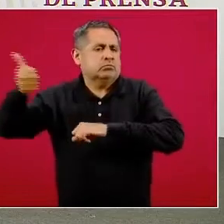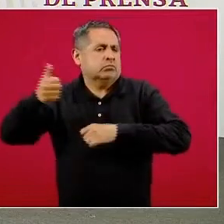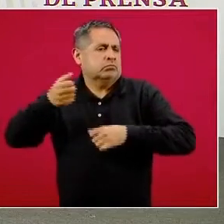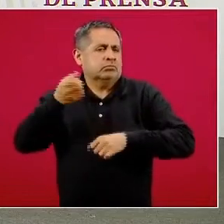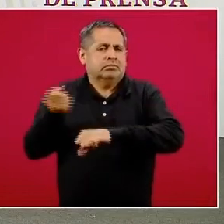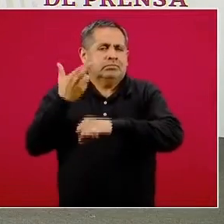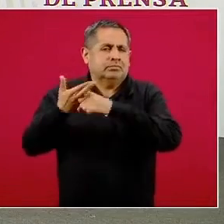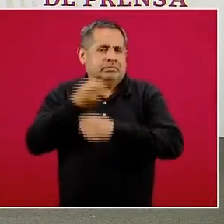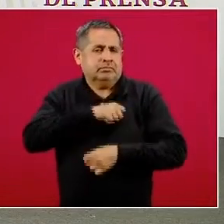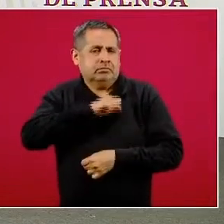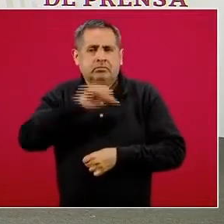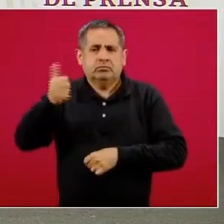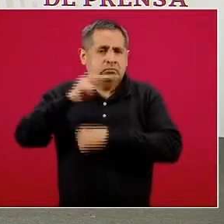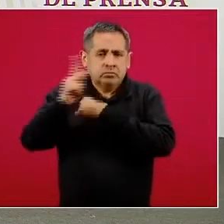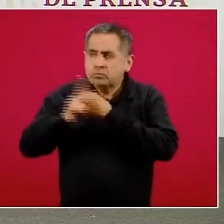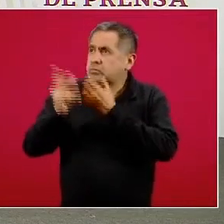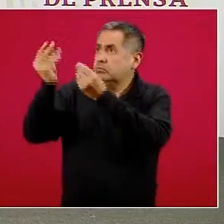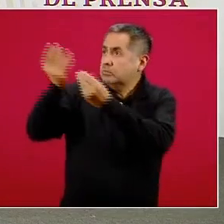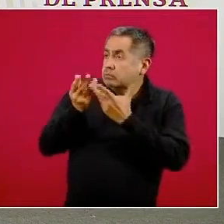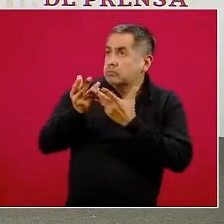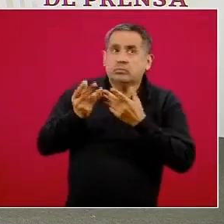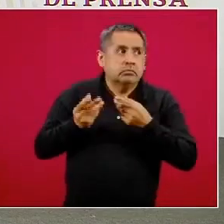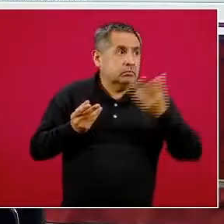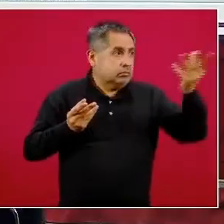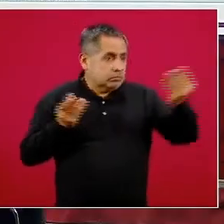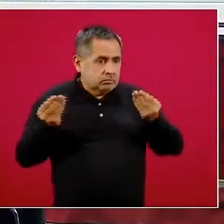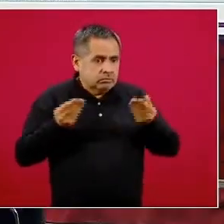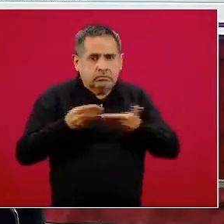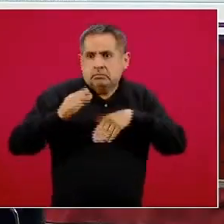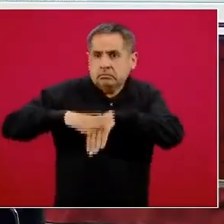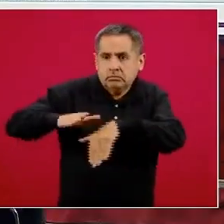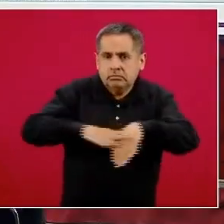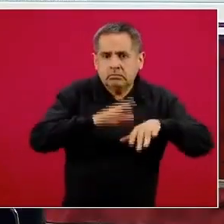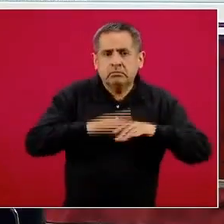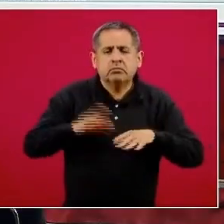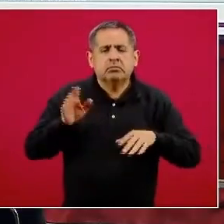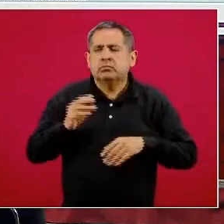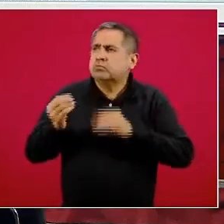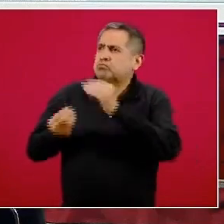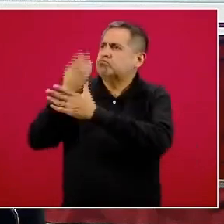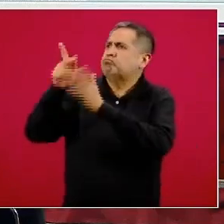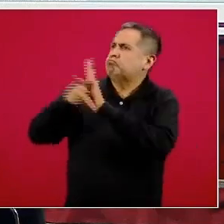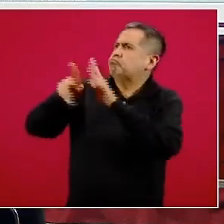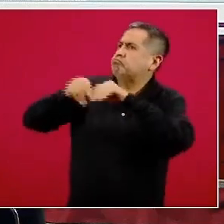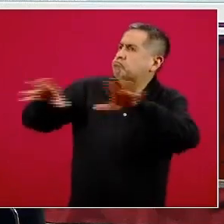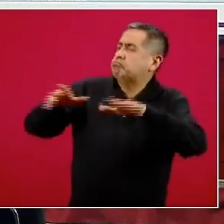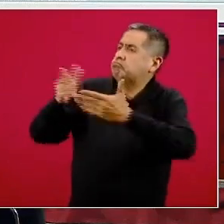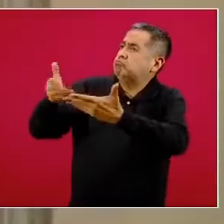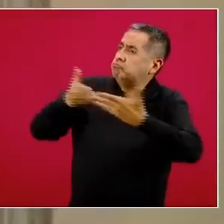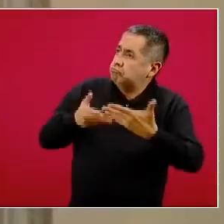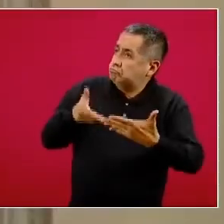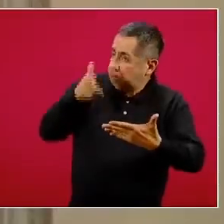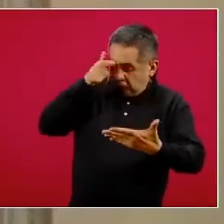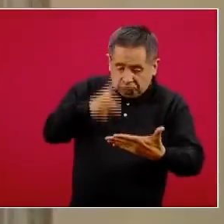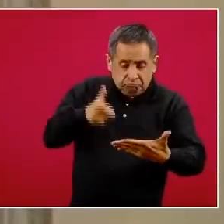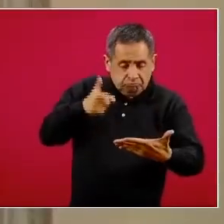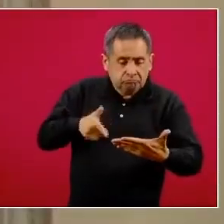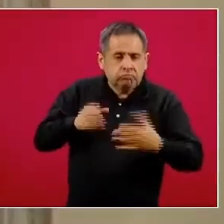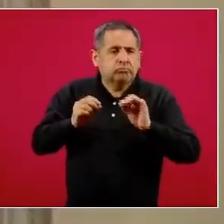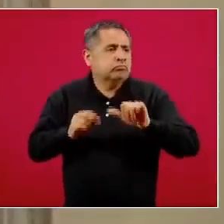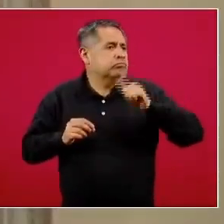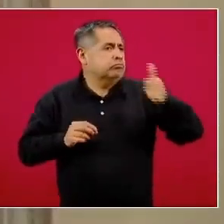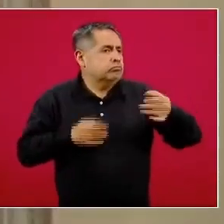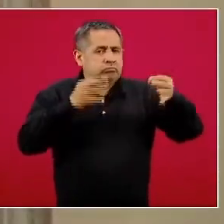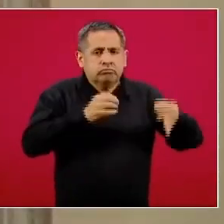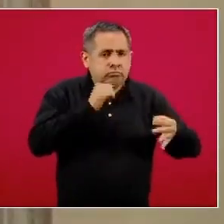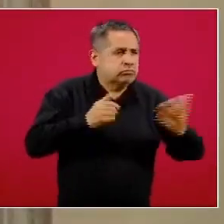o pues pueden ser inclusive bibliografía científica, hasta fuentes no como tal que se consideran oficiales, pero